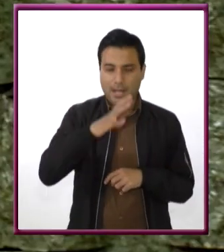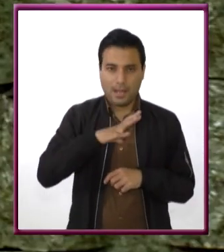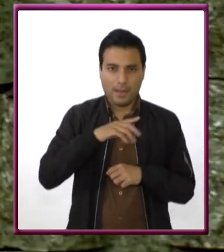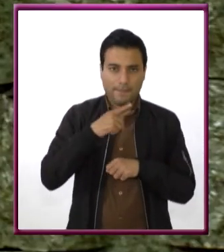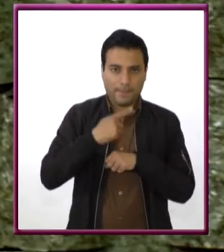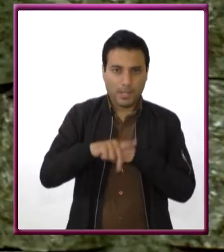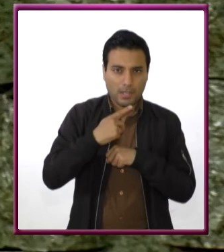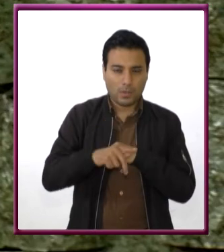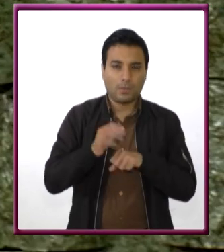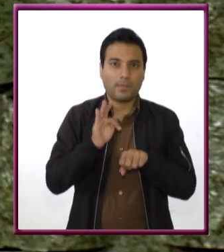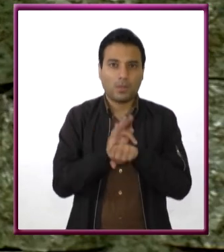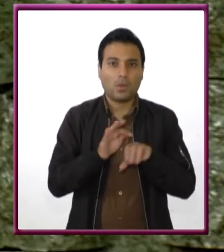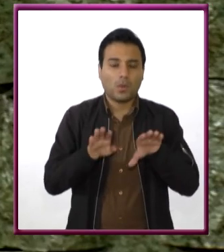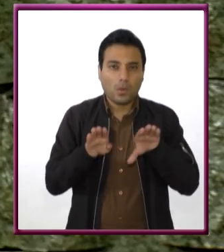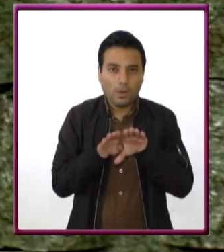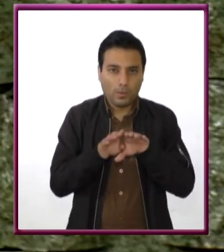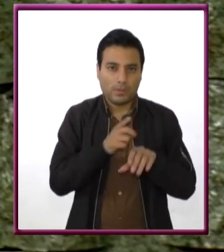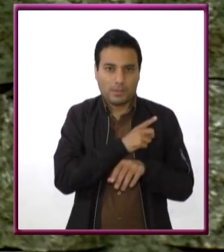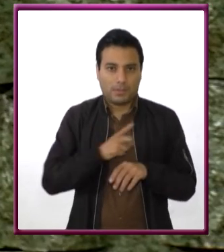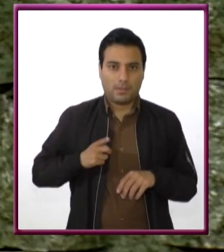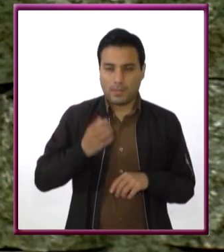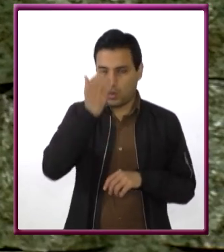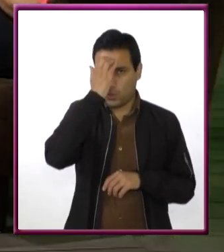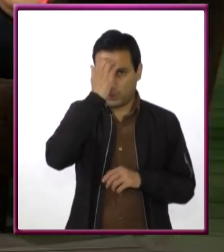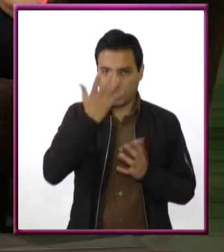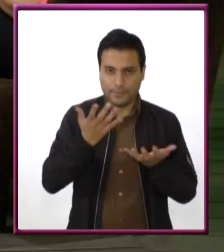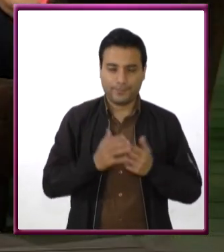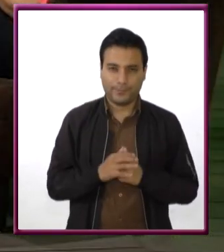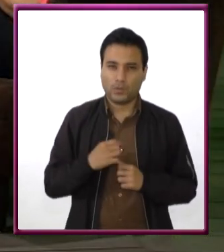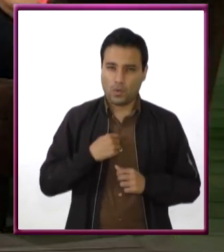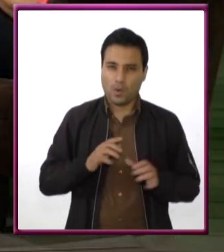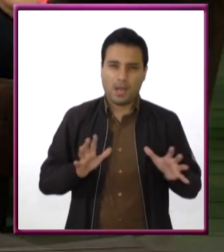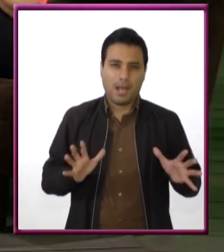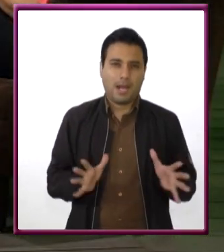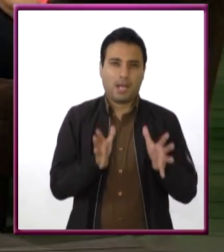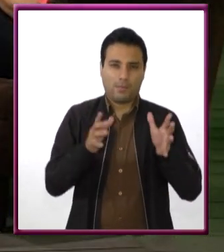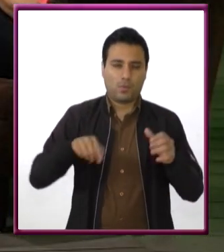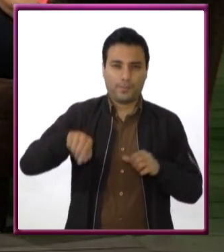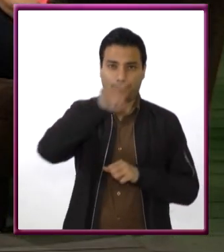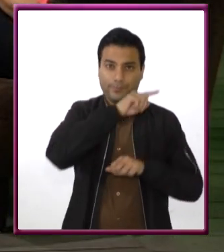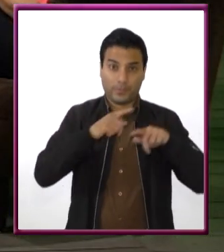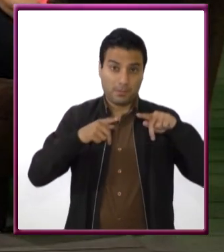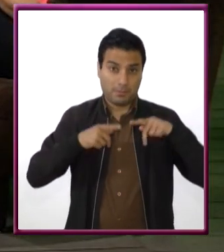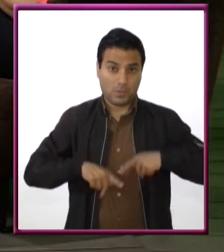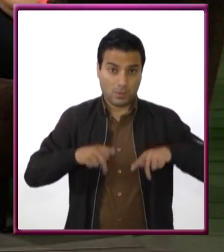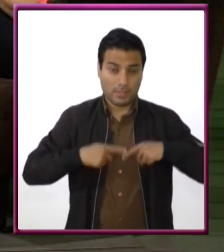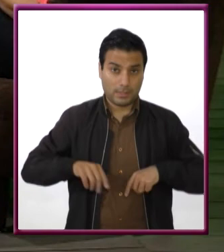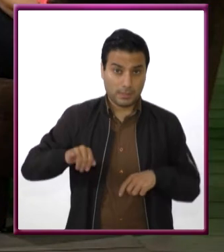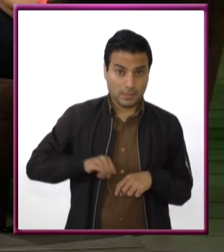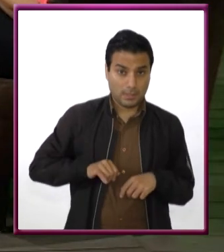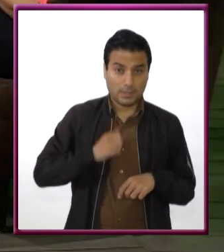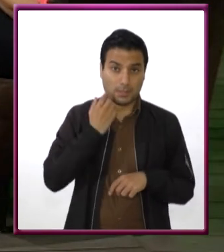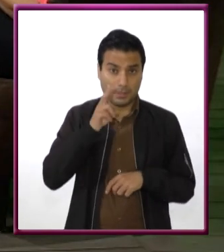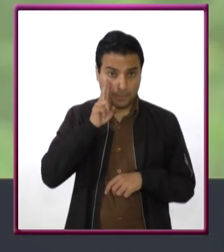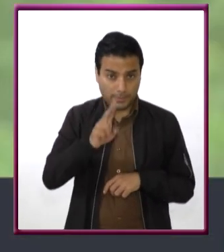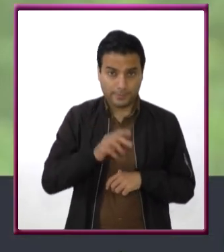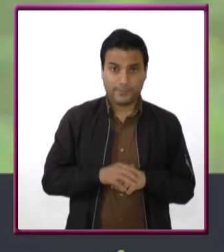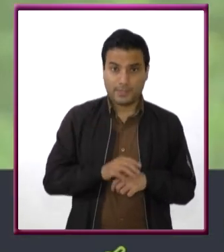hacer para protegerse. Y entonces yo también quisiera invitar a quienes estén interesados a consultar mi página,